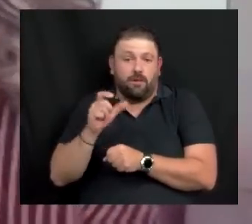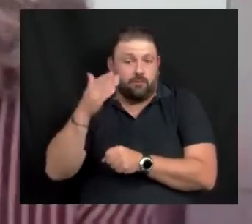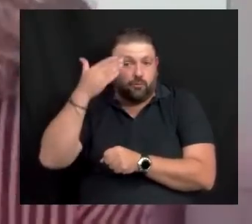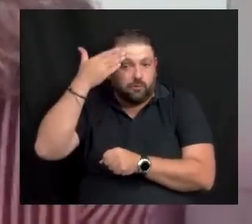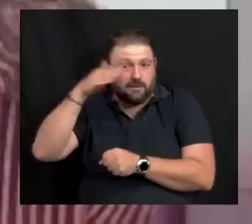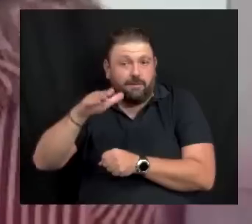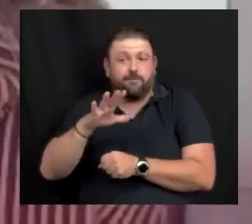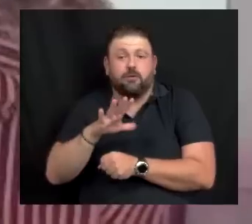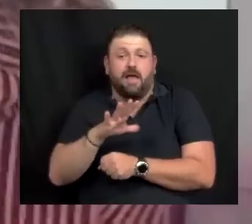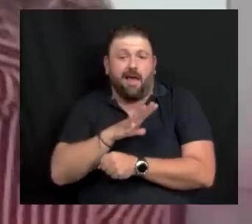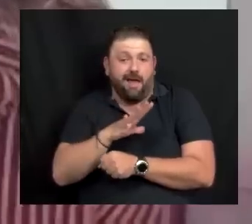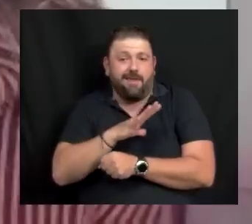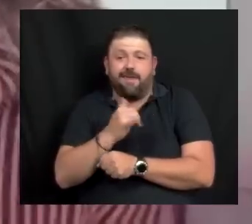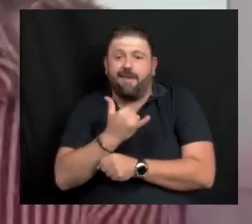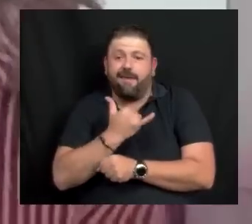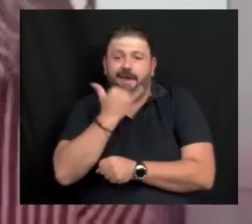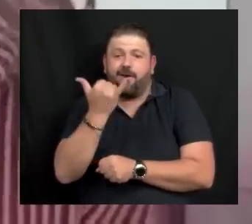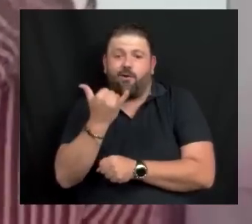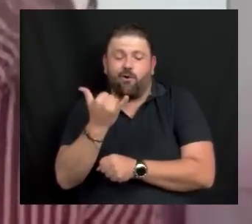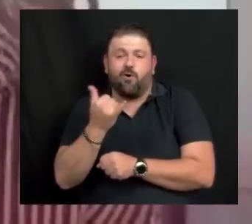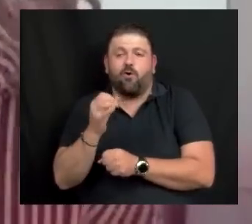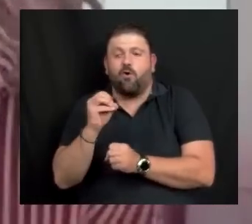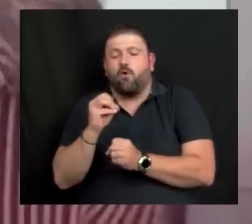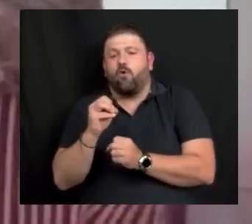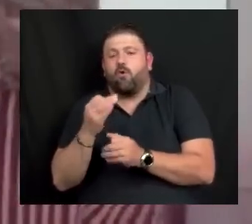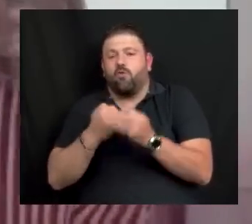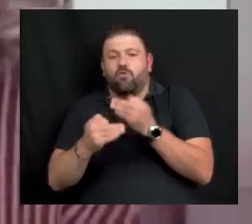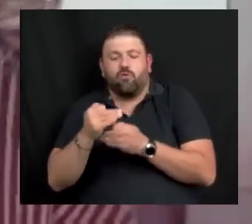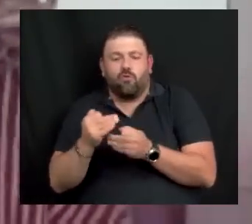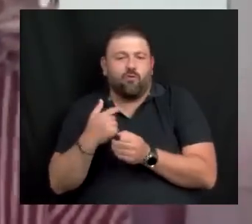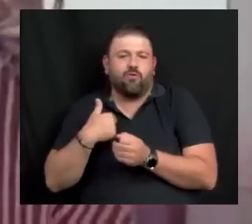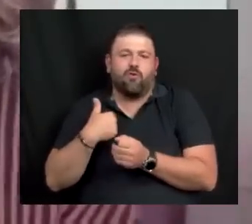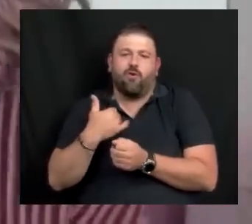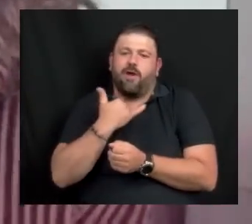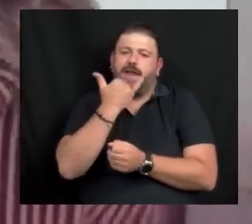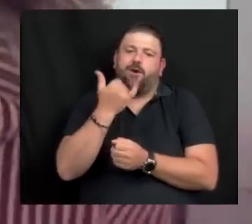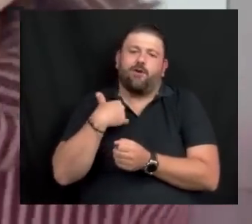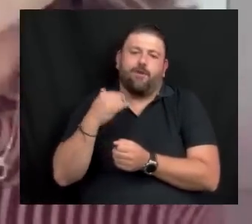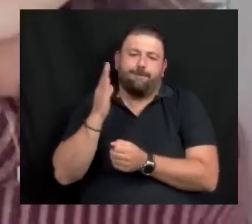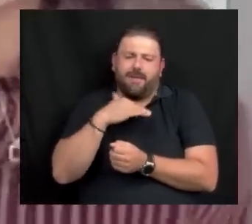cuando te preguntas, ¿realmente lo que estoy haciendo me lleva a donde yo quiero estar?